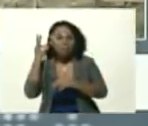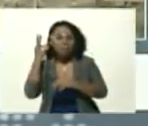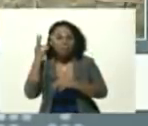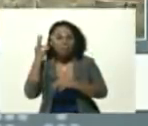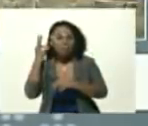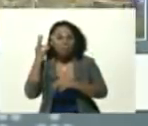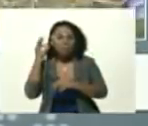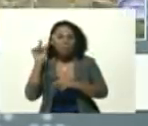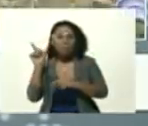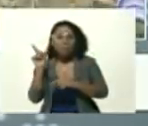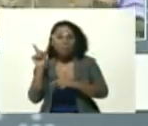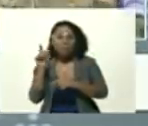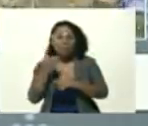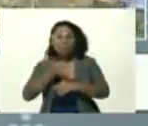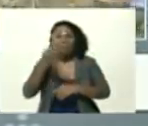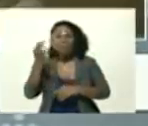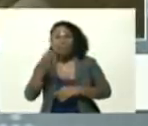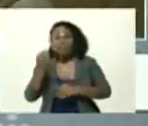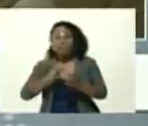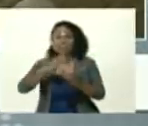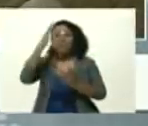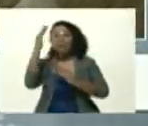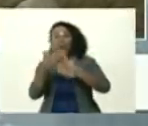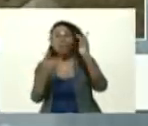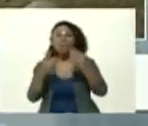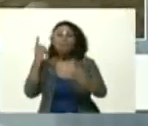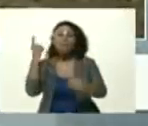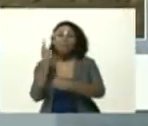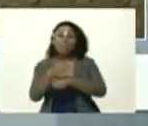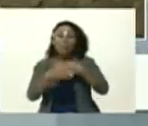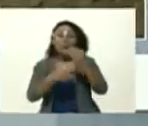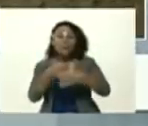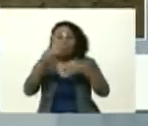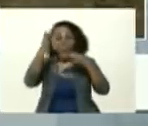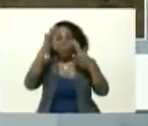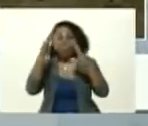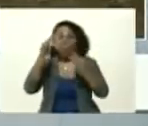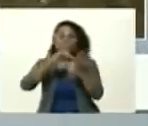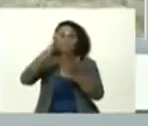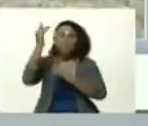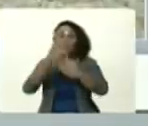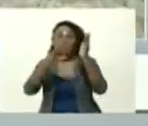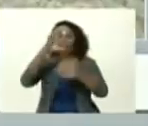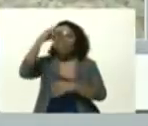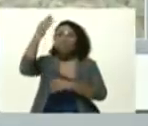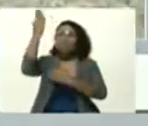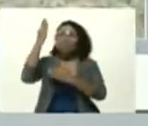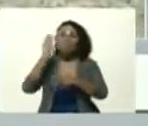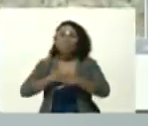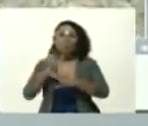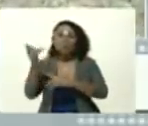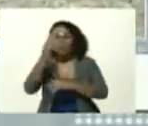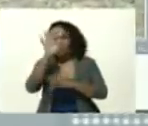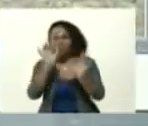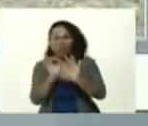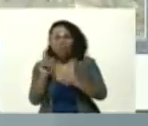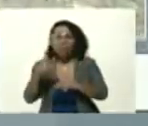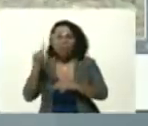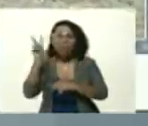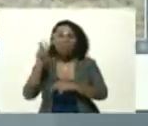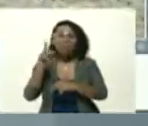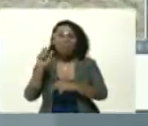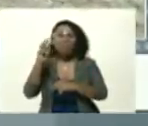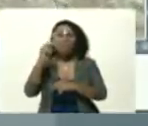Victoria, que es un verdadero milagro. Yo creo que debemos hacer caso a los milagros de Dios, porque sin duda alguna aquí en el Valle del